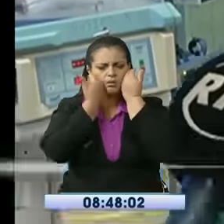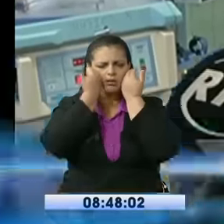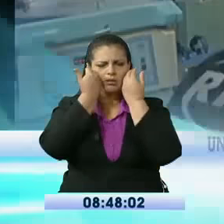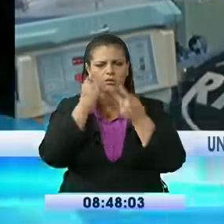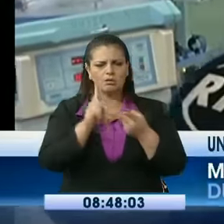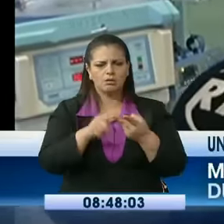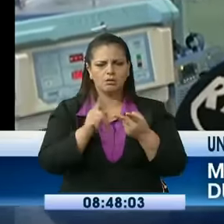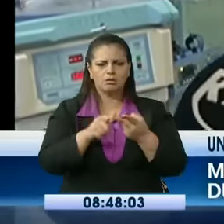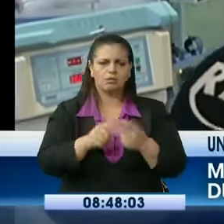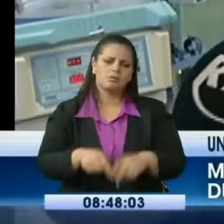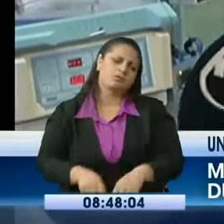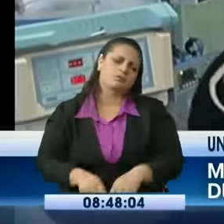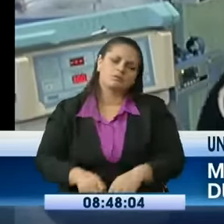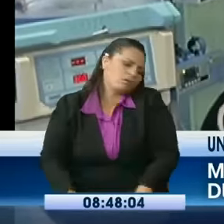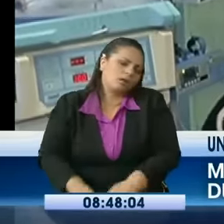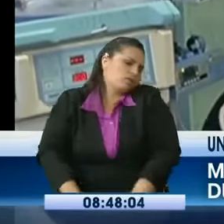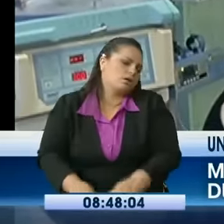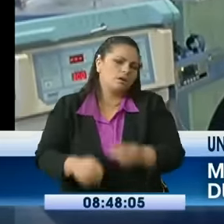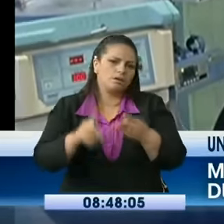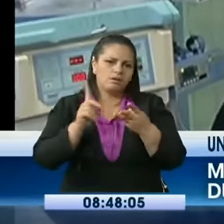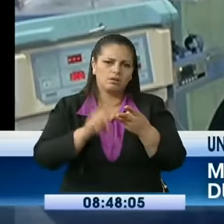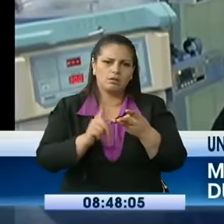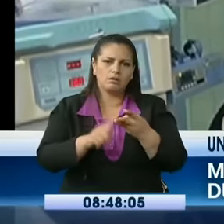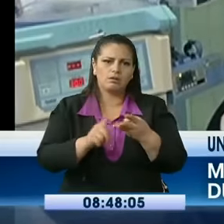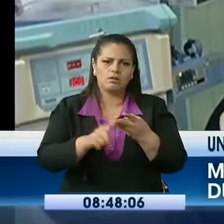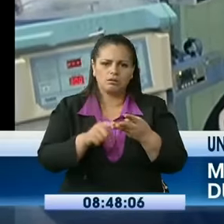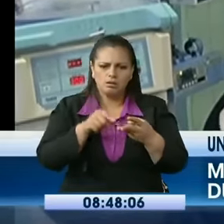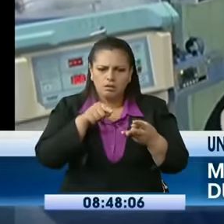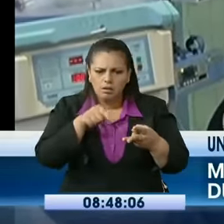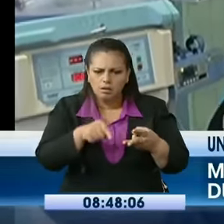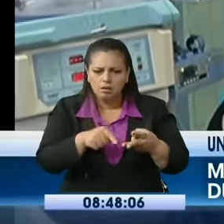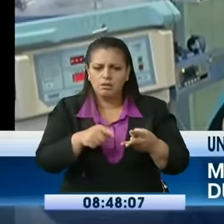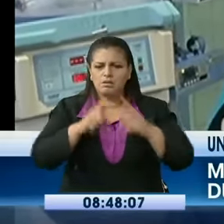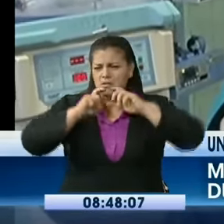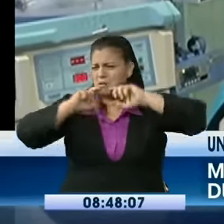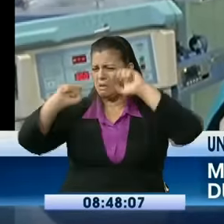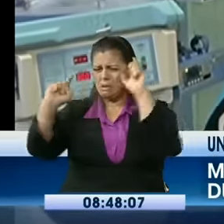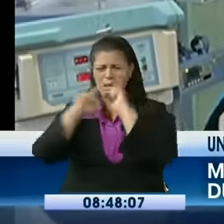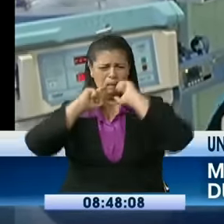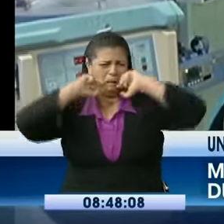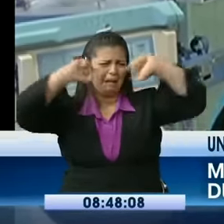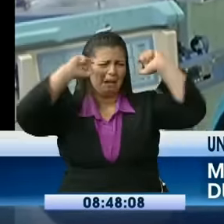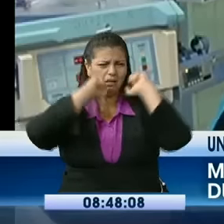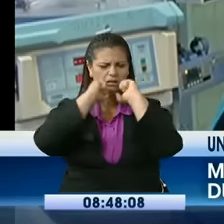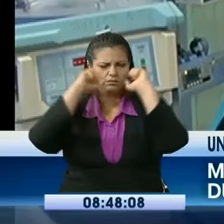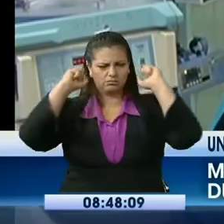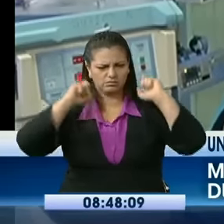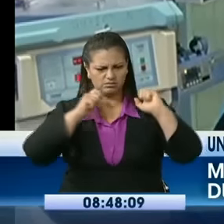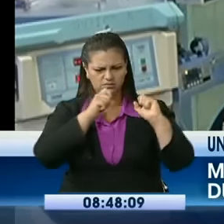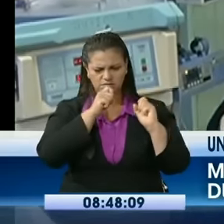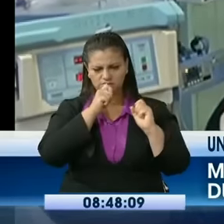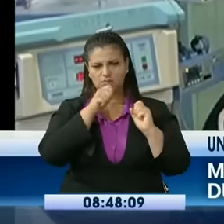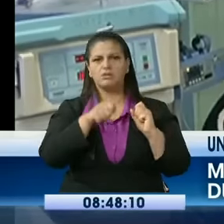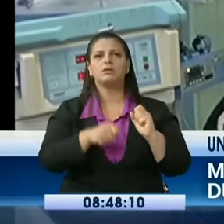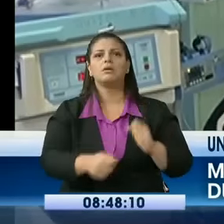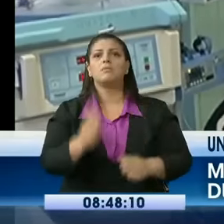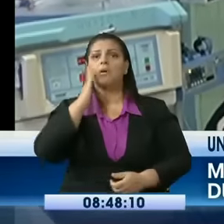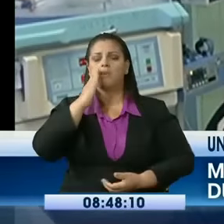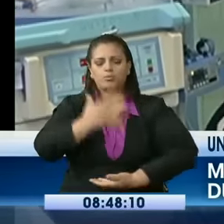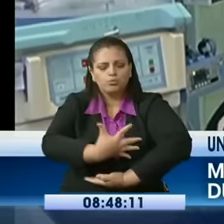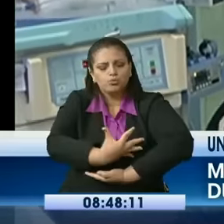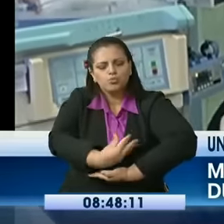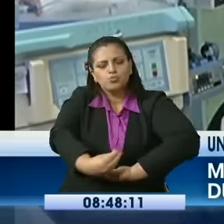descontinúa simplemente la lactancia materna, desgraciadamente, sabiendo que eso es lo mejor para el bebé, pero en este caso